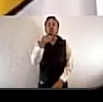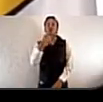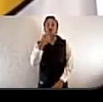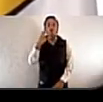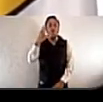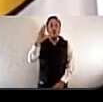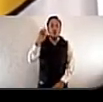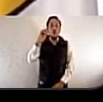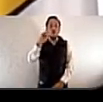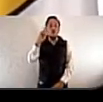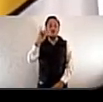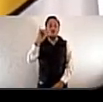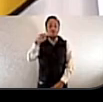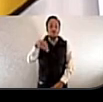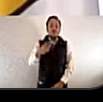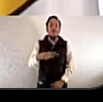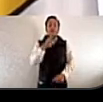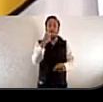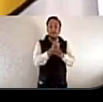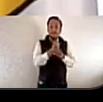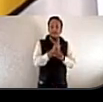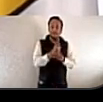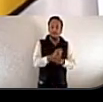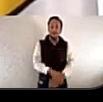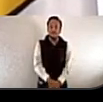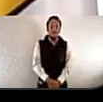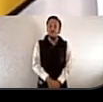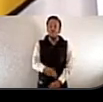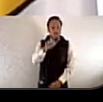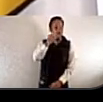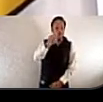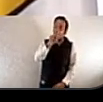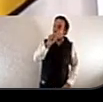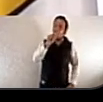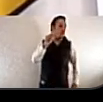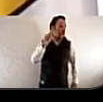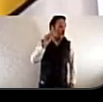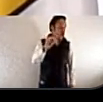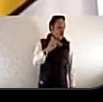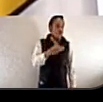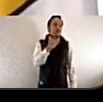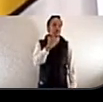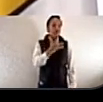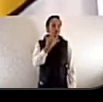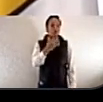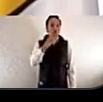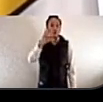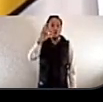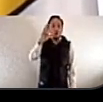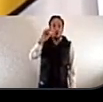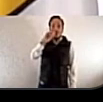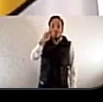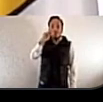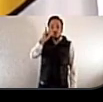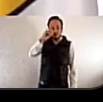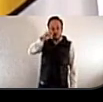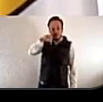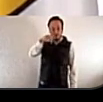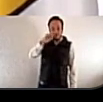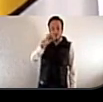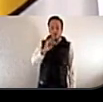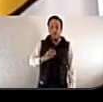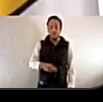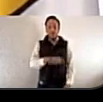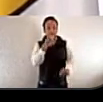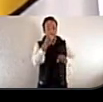lo primero que tiene que ser es que tú no seas corrupto lo primero que tiene que ser es que